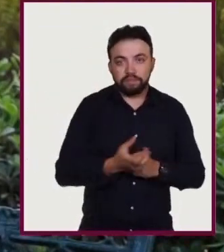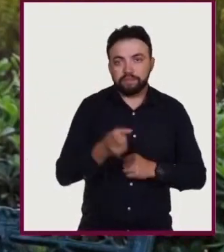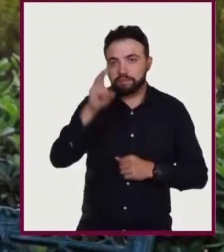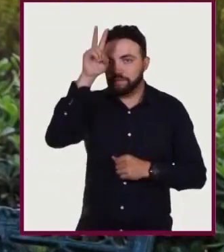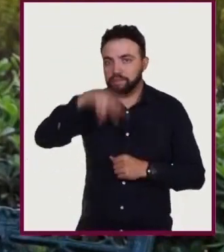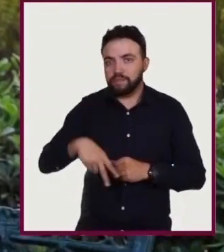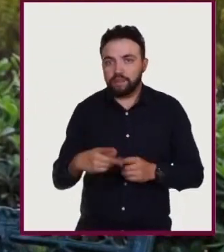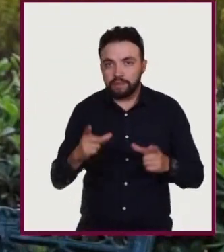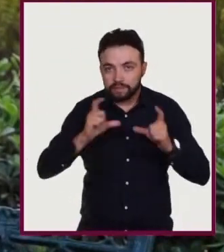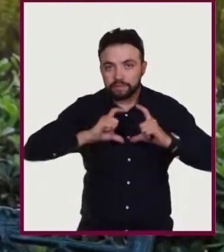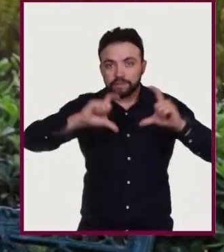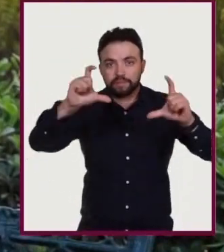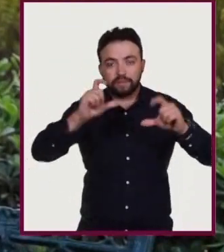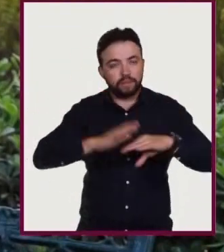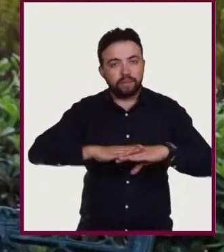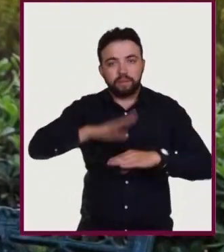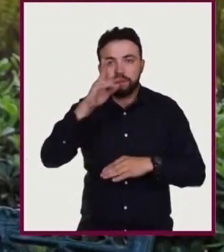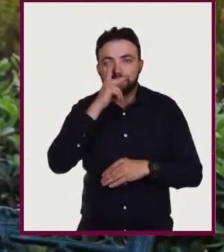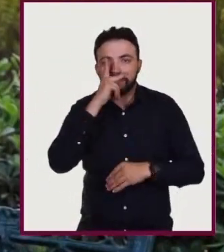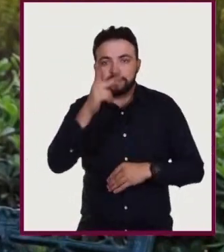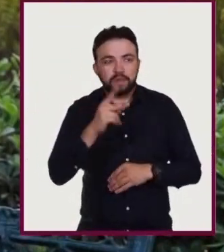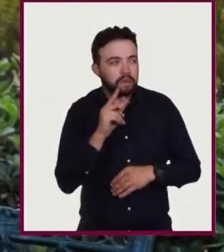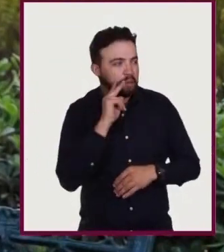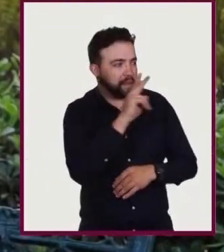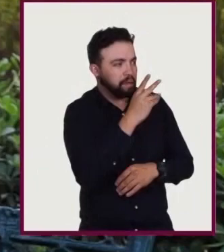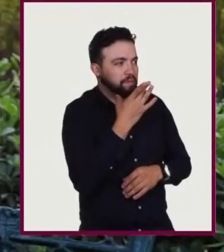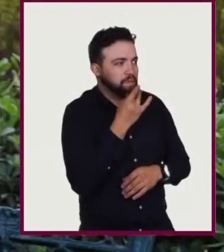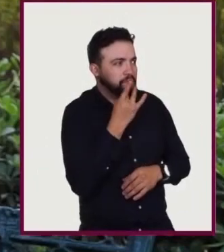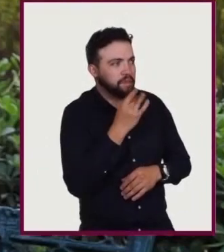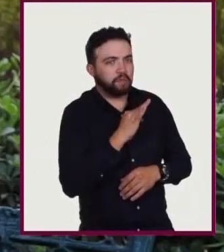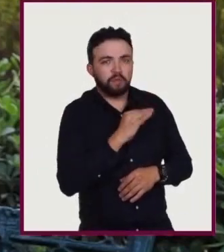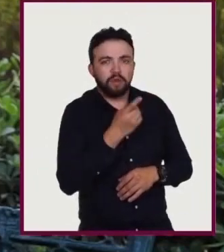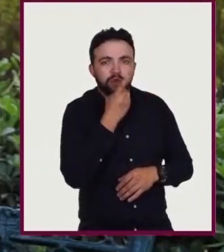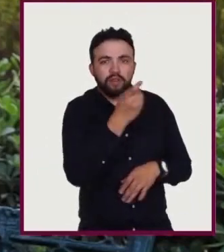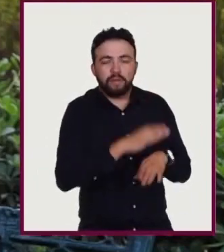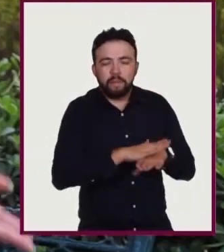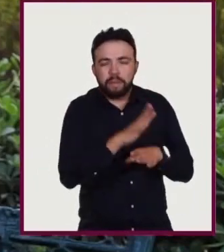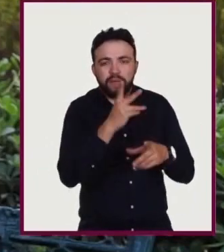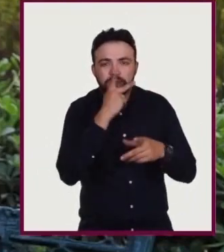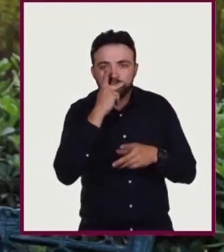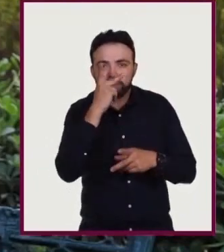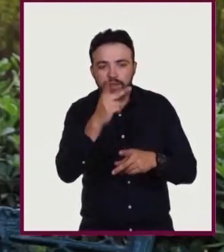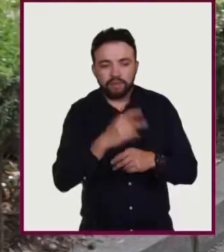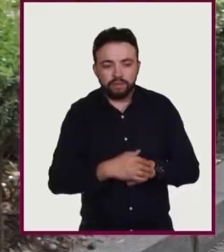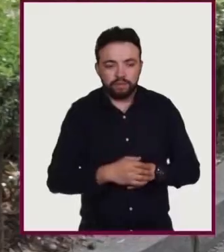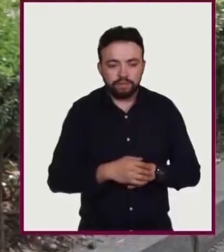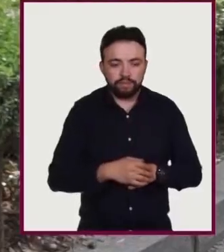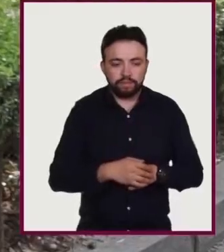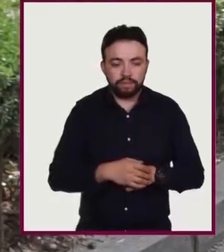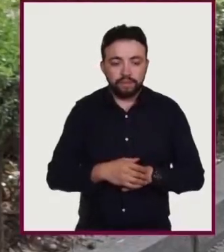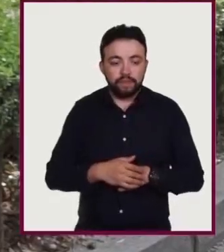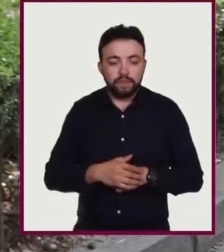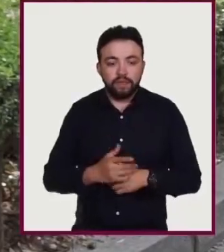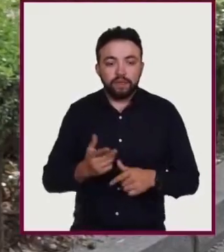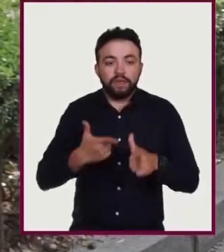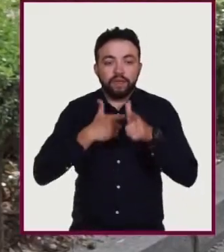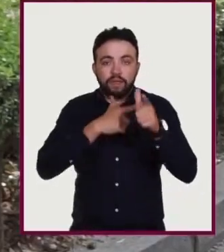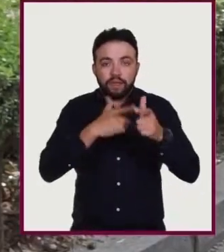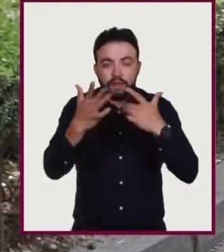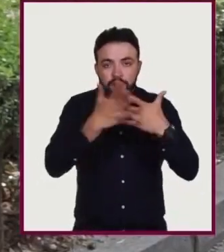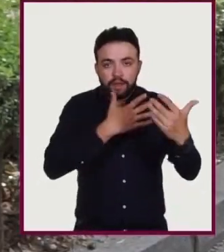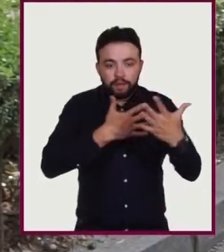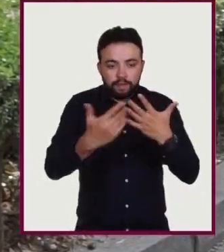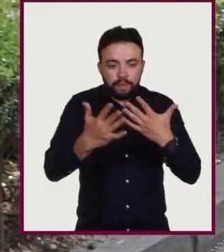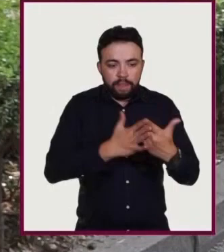1000 palabras. ¿Cuánta información con distintas interpretaciones puede tener una misma imagen cuando es intervenida? Seguimos con las manos en la masa